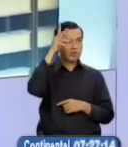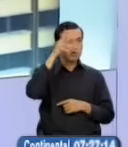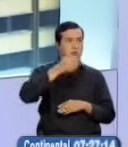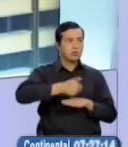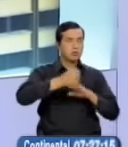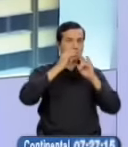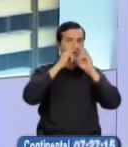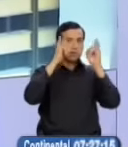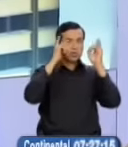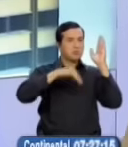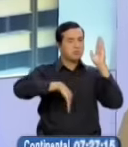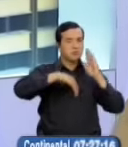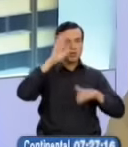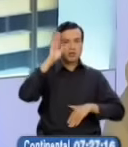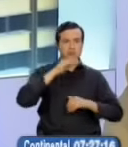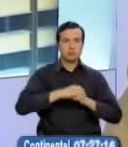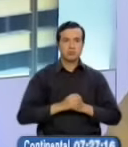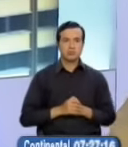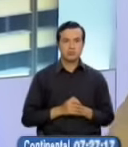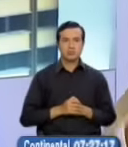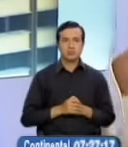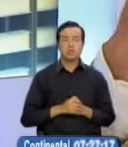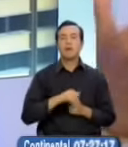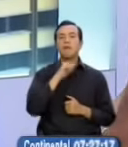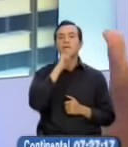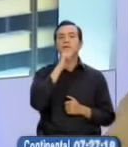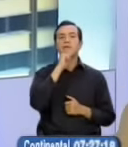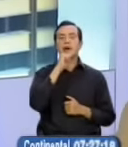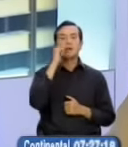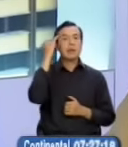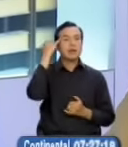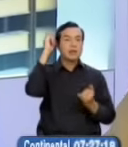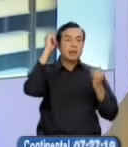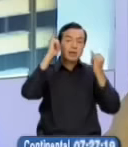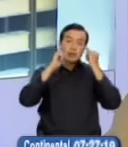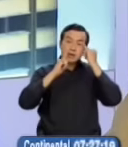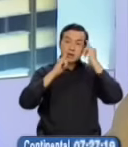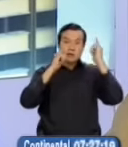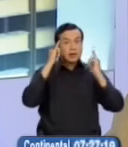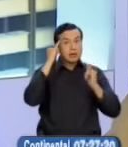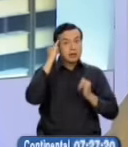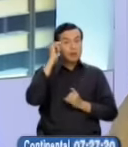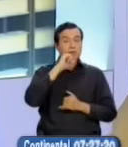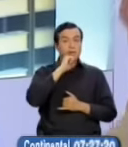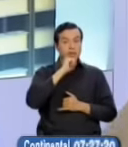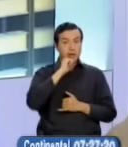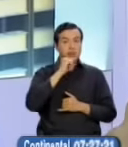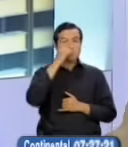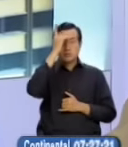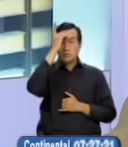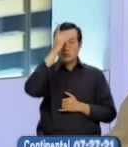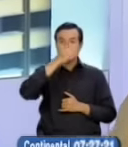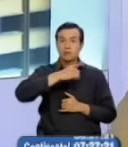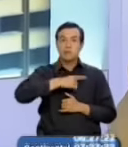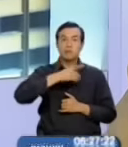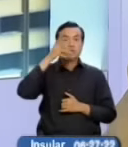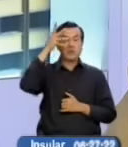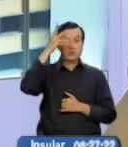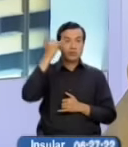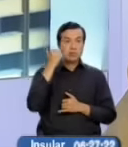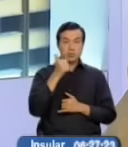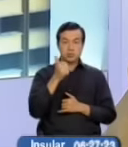en gran medida, ¿no? Y le hace falta una innovación para tomar distancia del discurso que